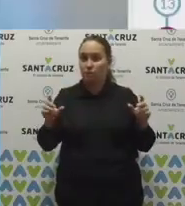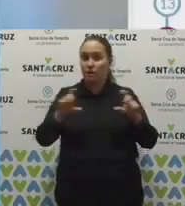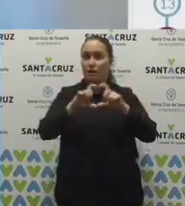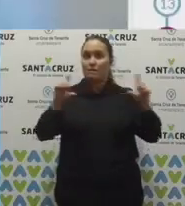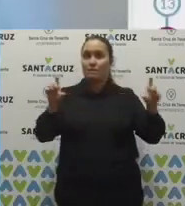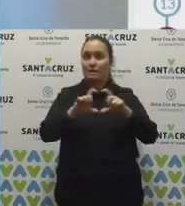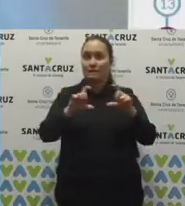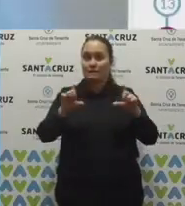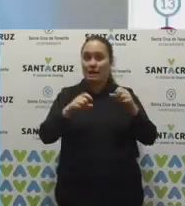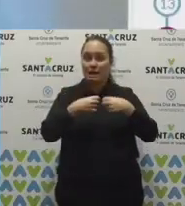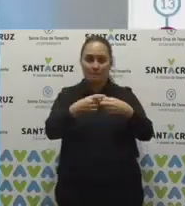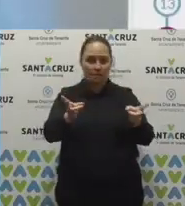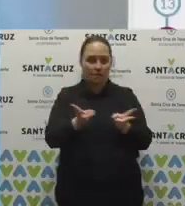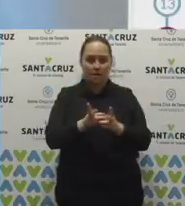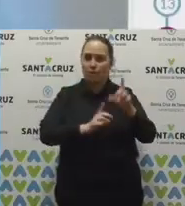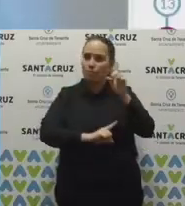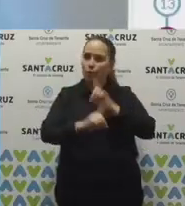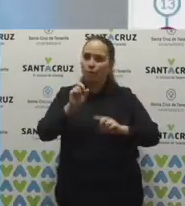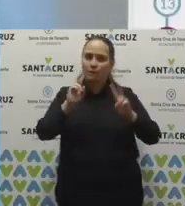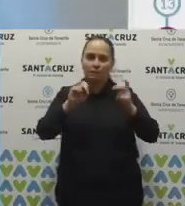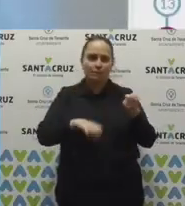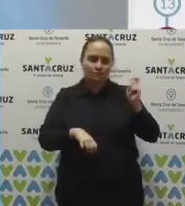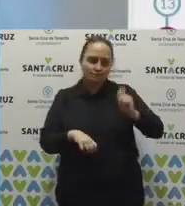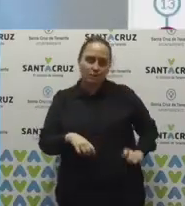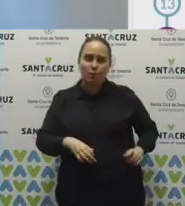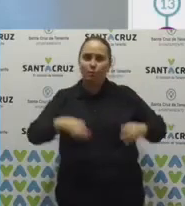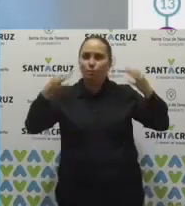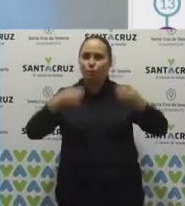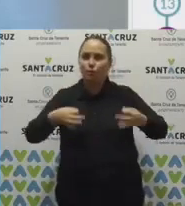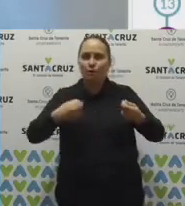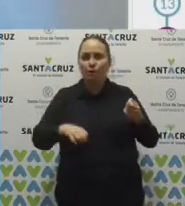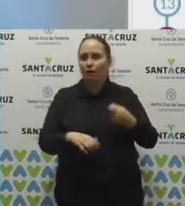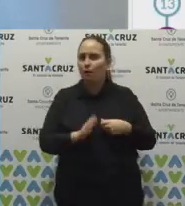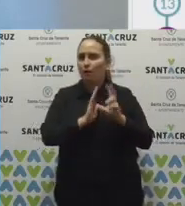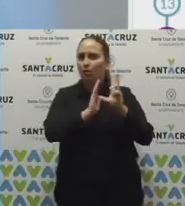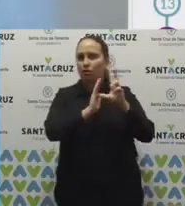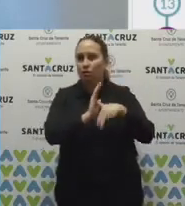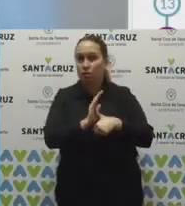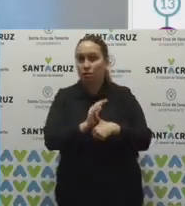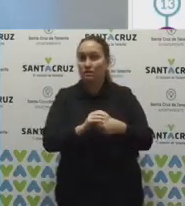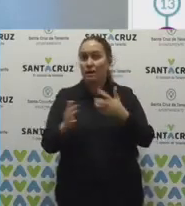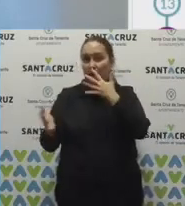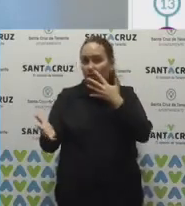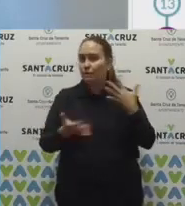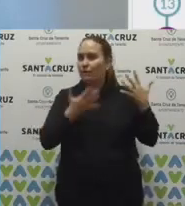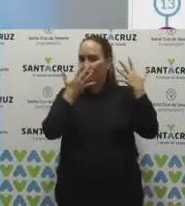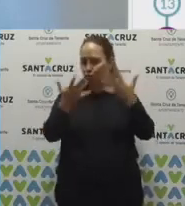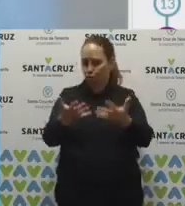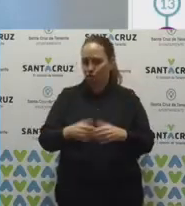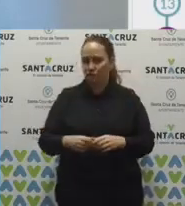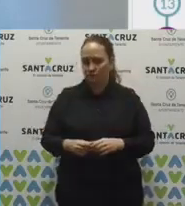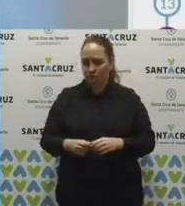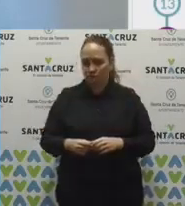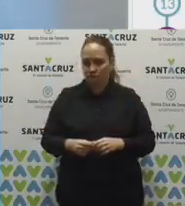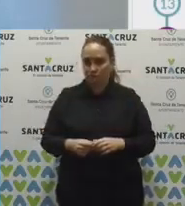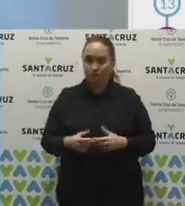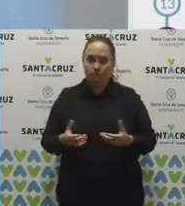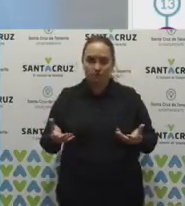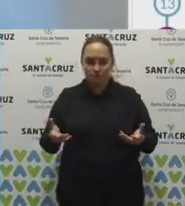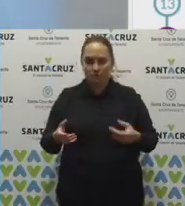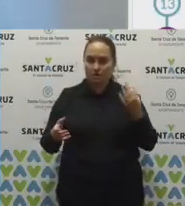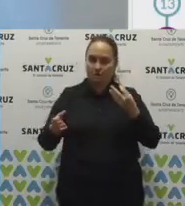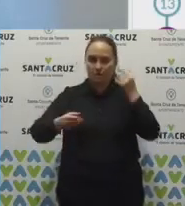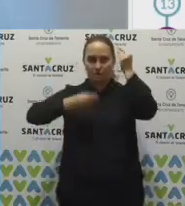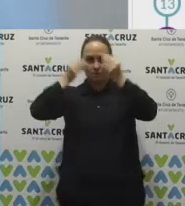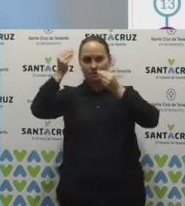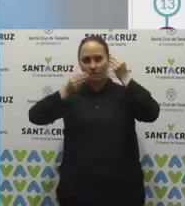piscina han tenido problemas a la hora de cobrar puntualmente sus nóminas esto es desde hace diez años por lo tanto habría que plantearse